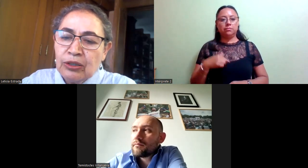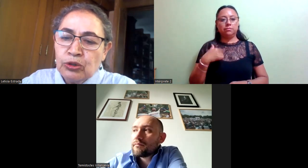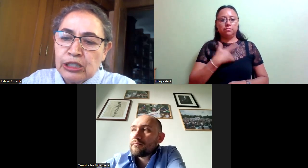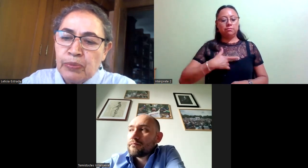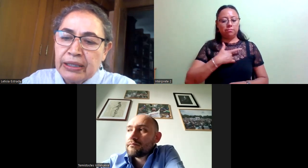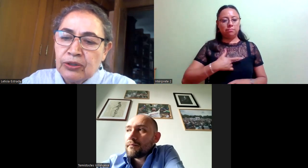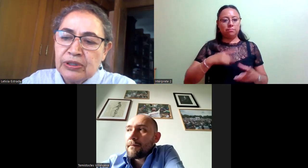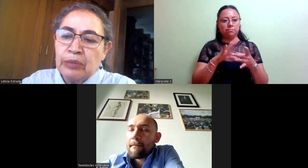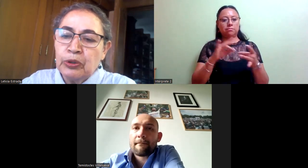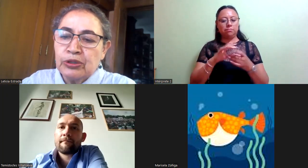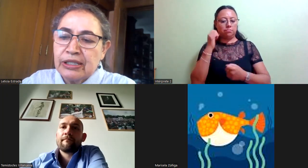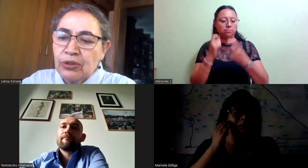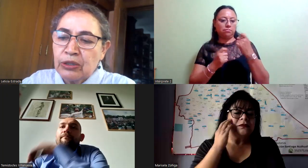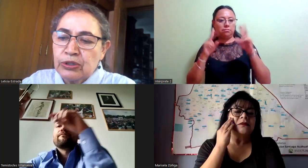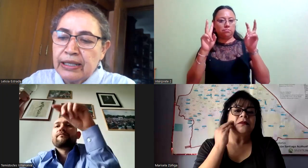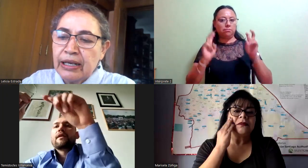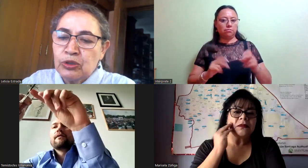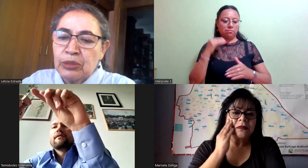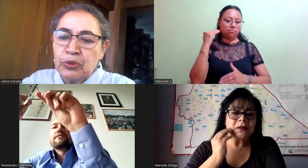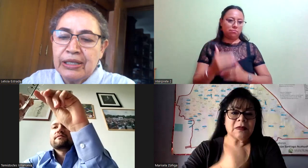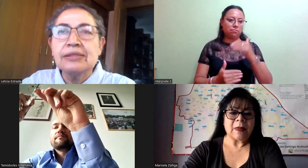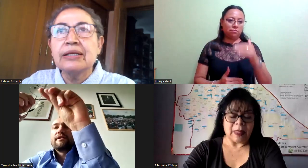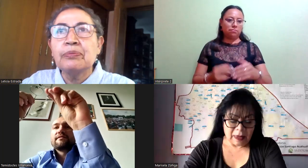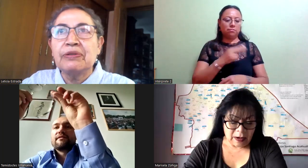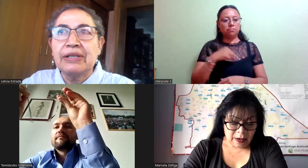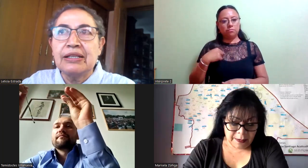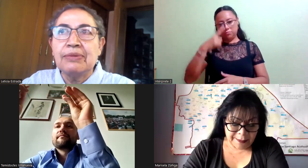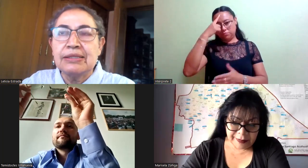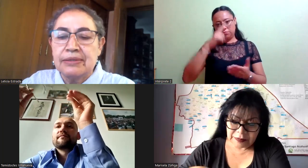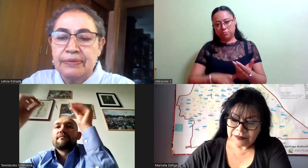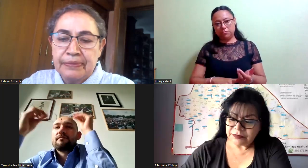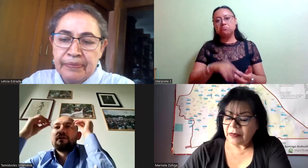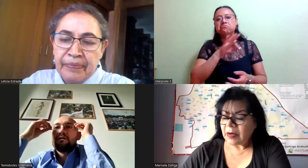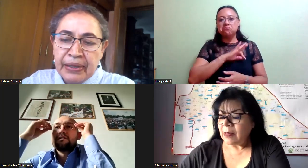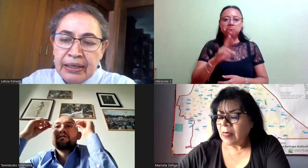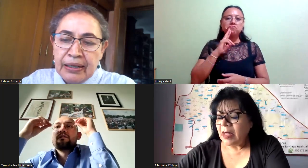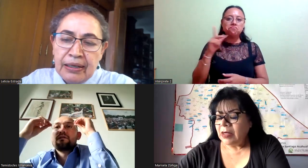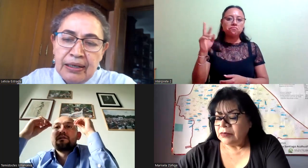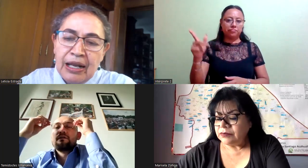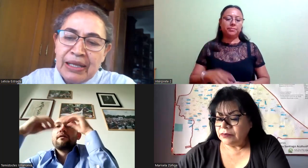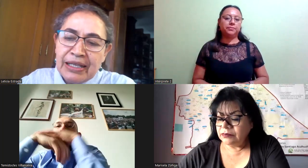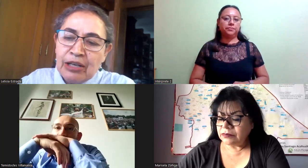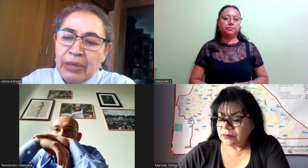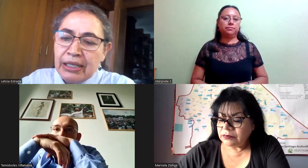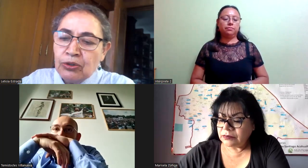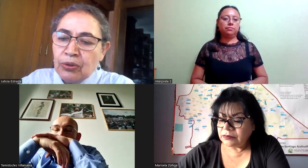resaltar algunos aspectos del proceso que consideramos que pudieran ser perfectibles. La medalla al mérito de